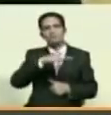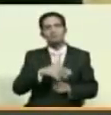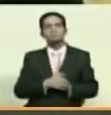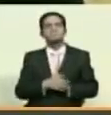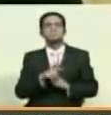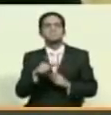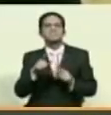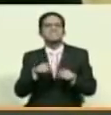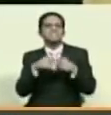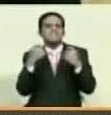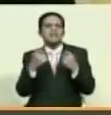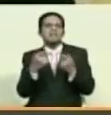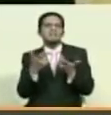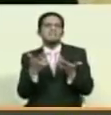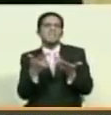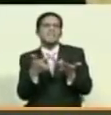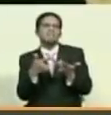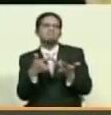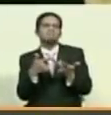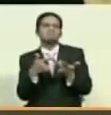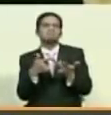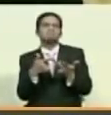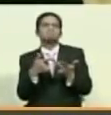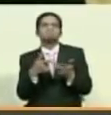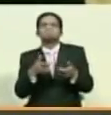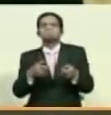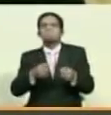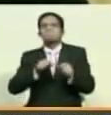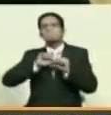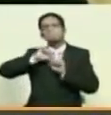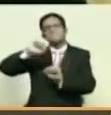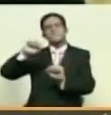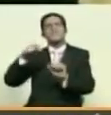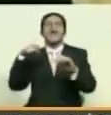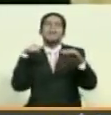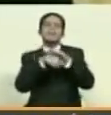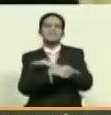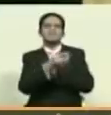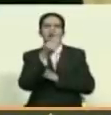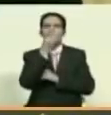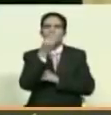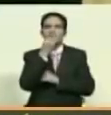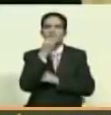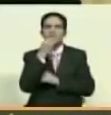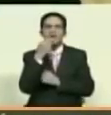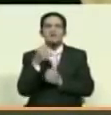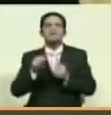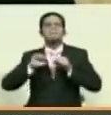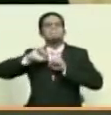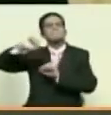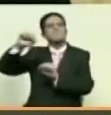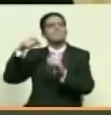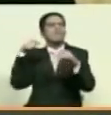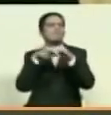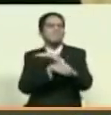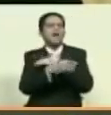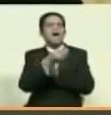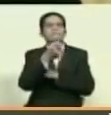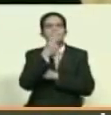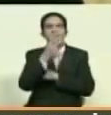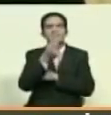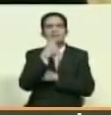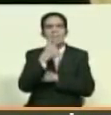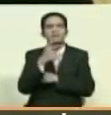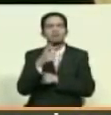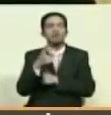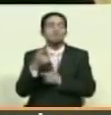práctica en genocidios, porque impiden el acceso a la alimentación, a los medicamentos, a la vida normal de los